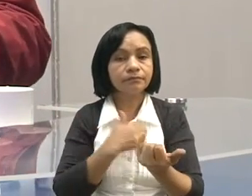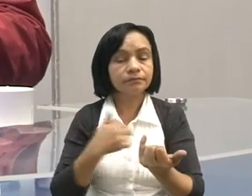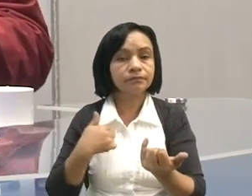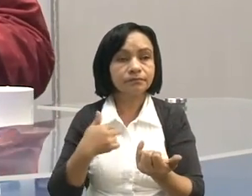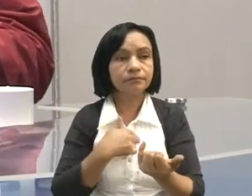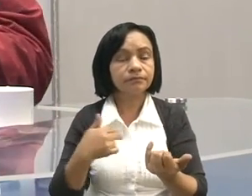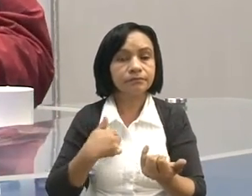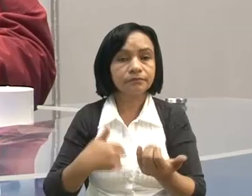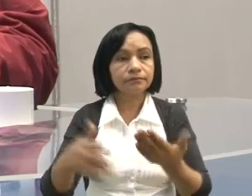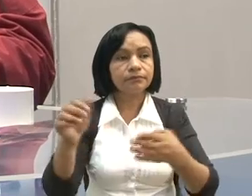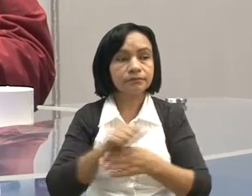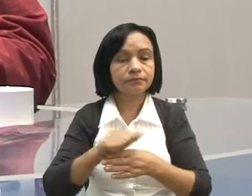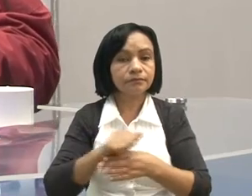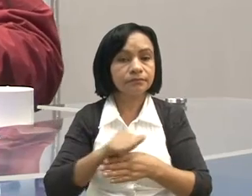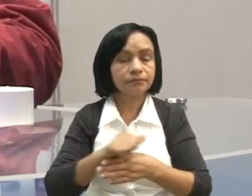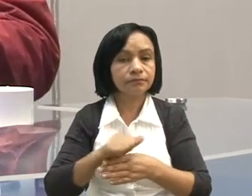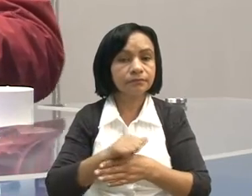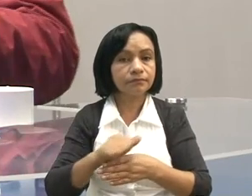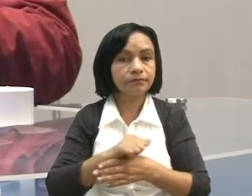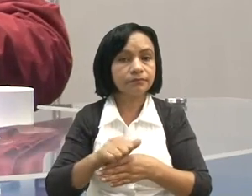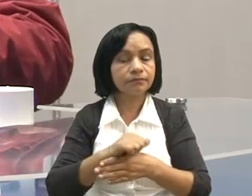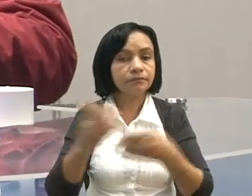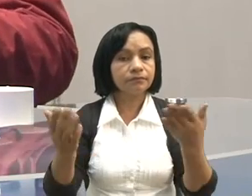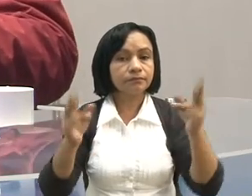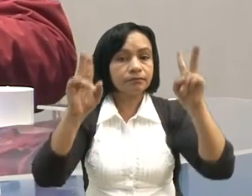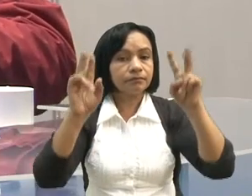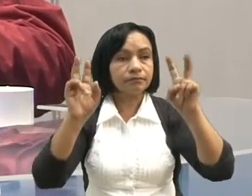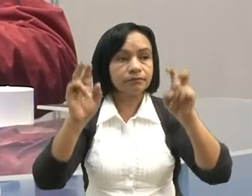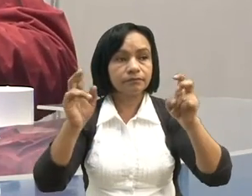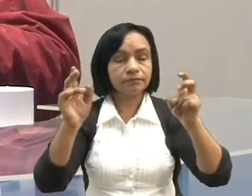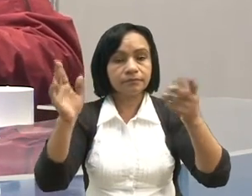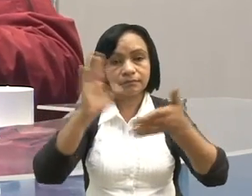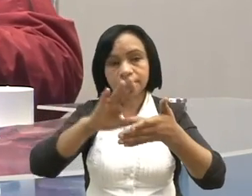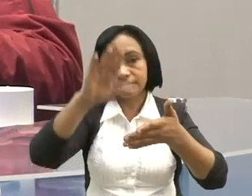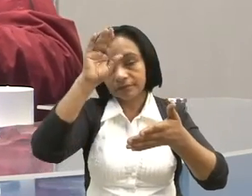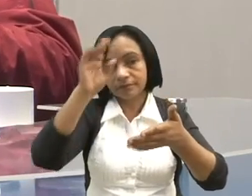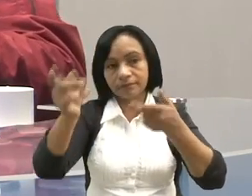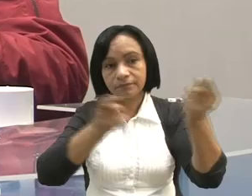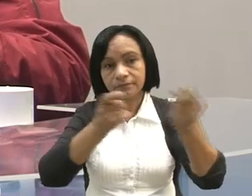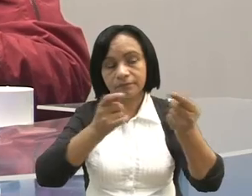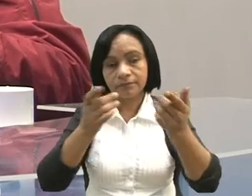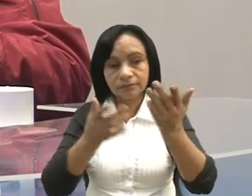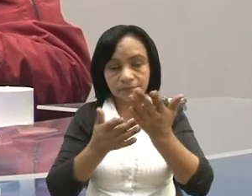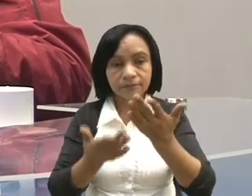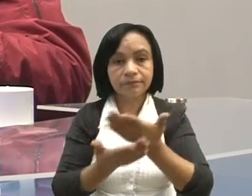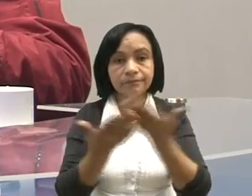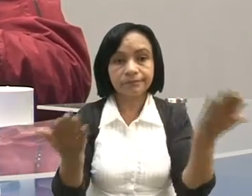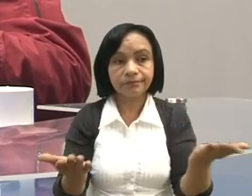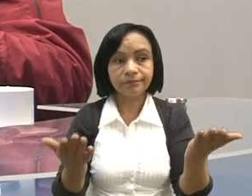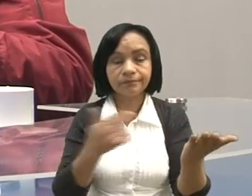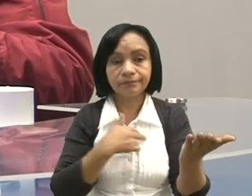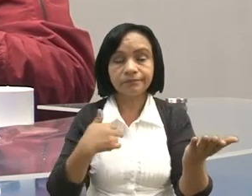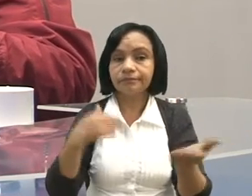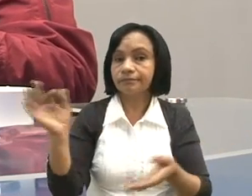agregado la preparación de, en términos generales, de la capacitación para el manejo de la tecnología.